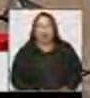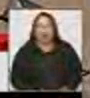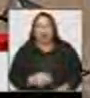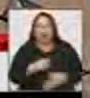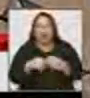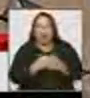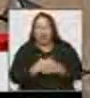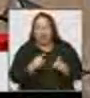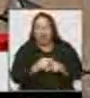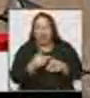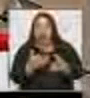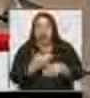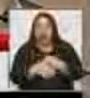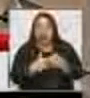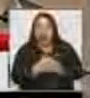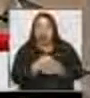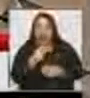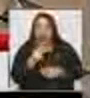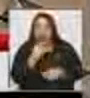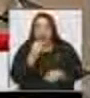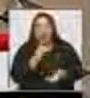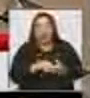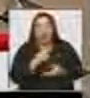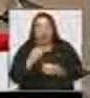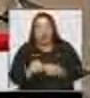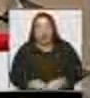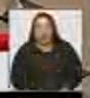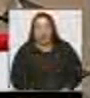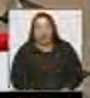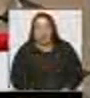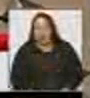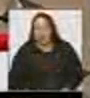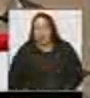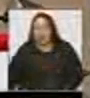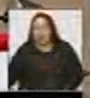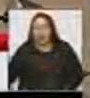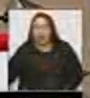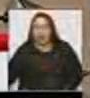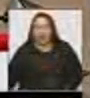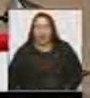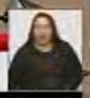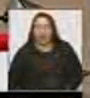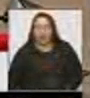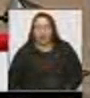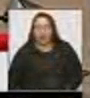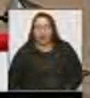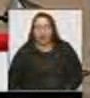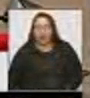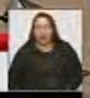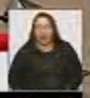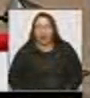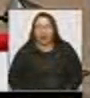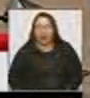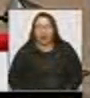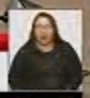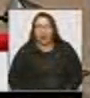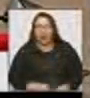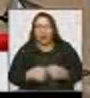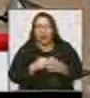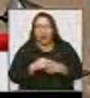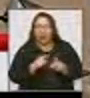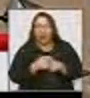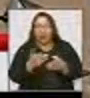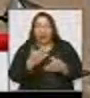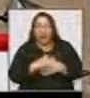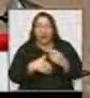ajustes que el sistema requiere, los ajustes que mencionaba el congresista García Belaunde, ¿no? En el sentido de, oigan, ¿y